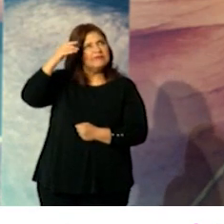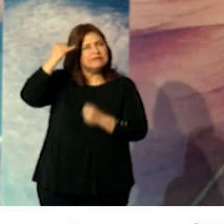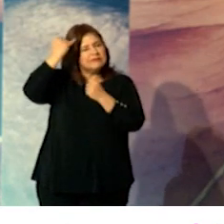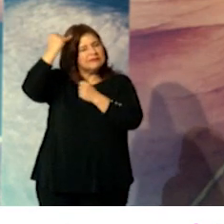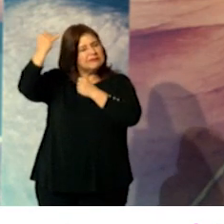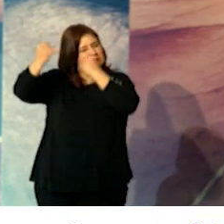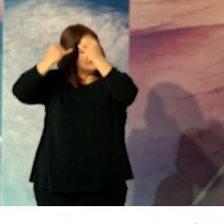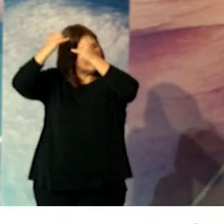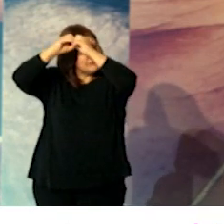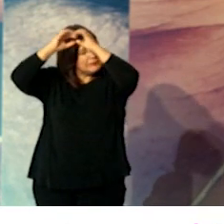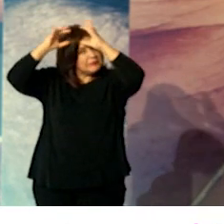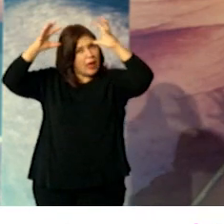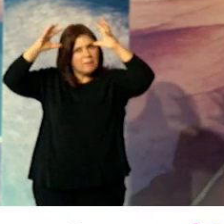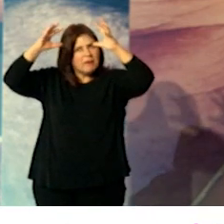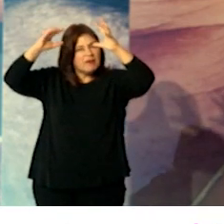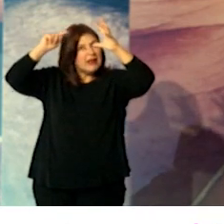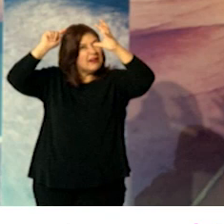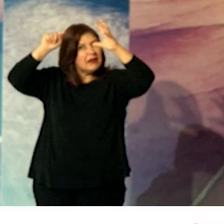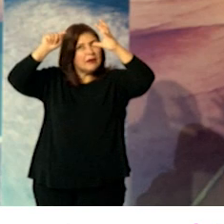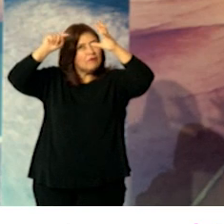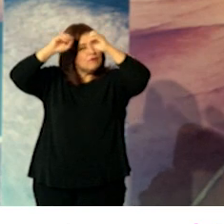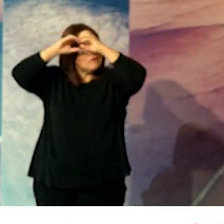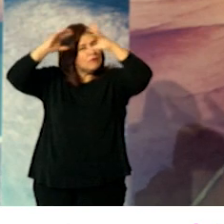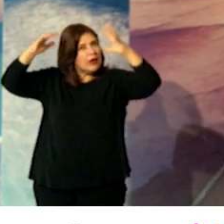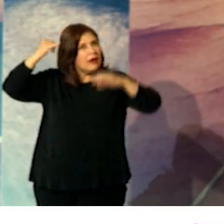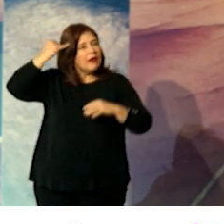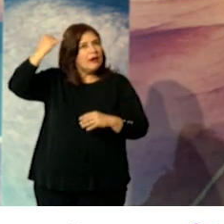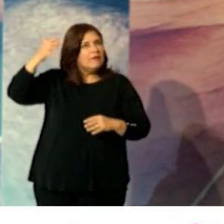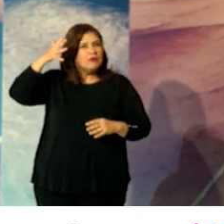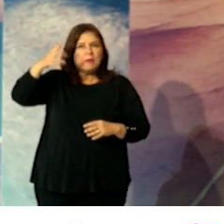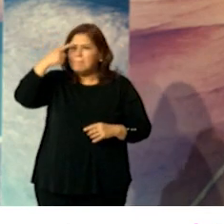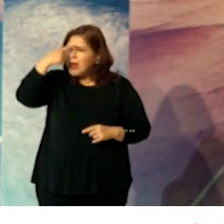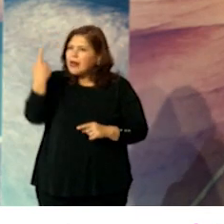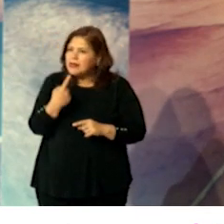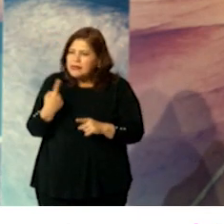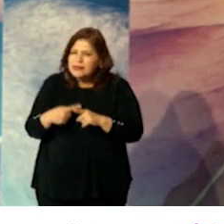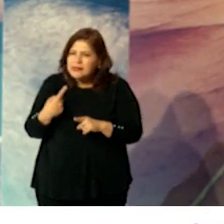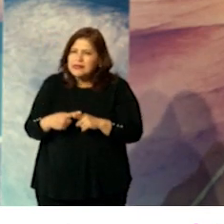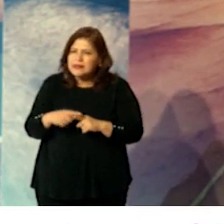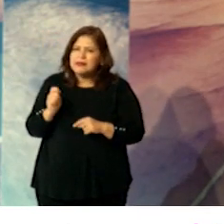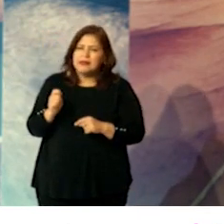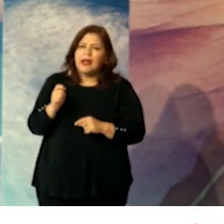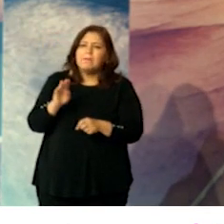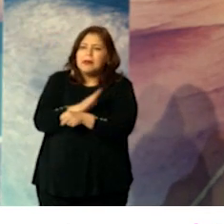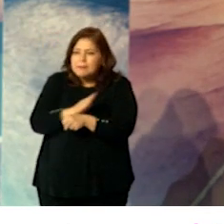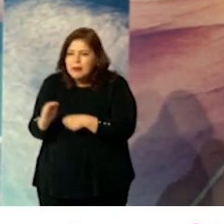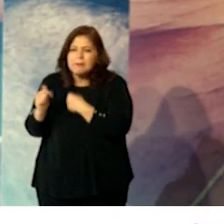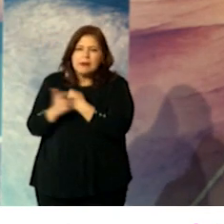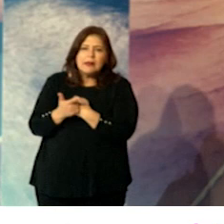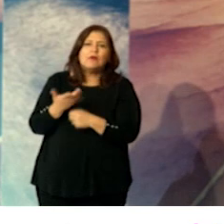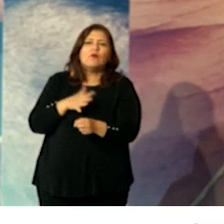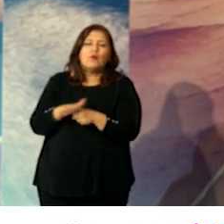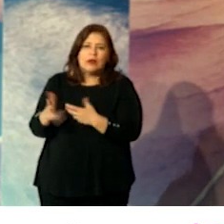esta pregunta, ¿no? ¿Futuro para quién? Porque hoy por hoy tenemos estructuras desiguales de poder y hay alguien que se beneficia de esa situación,